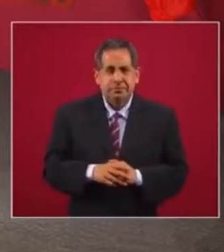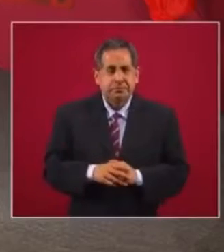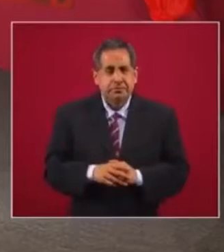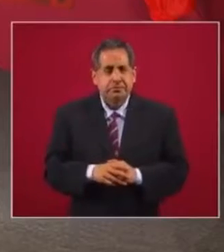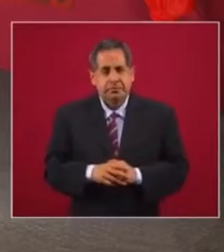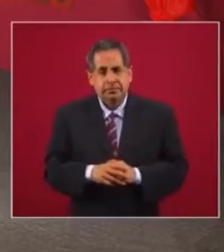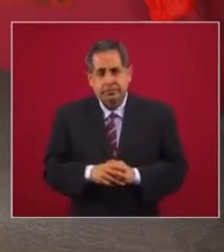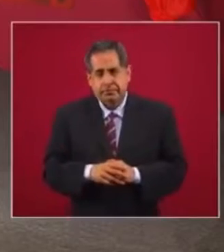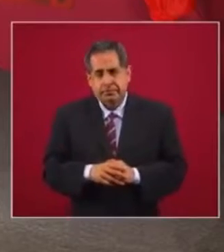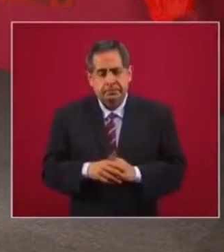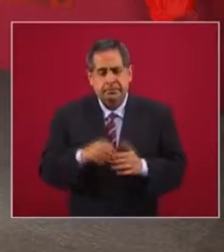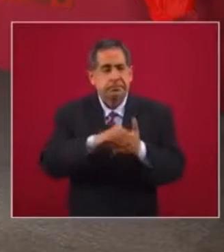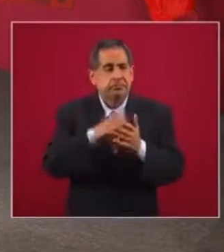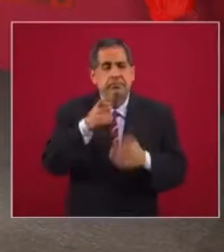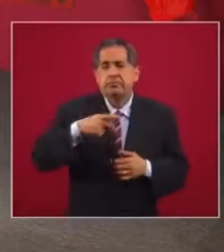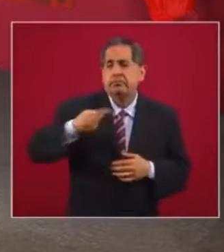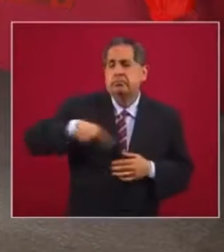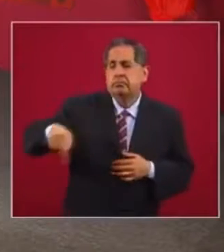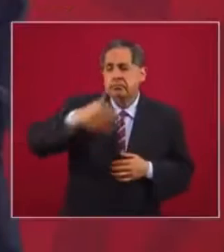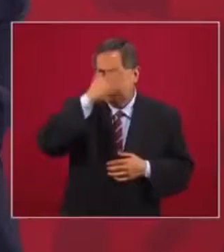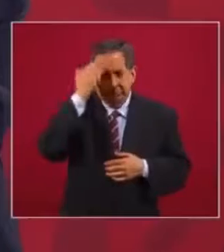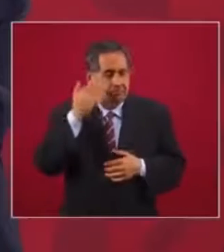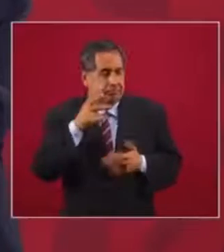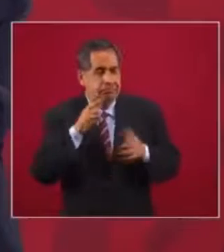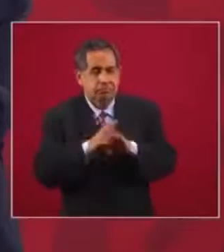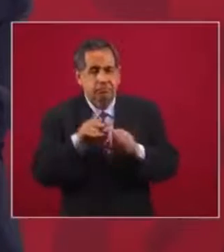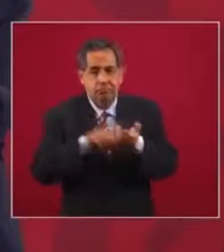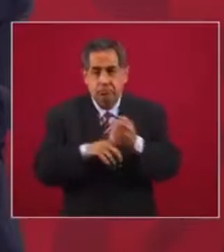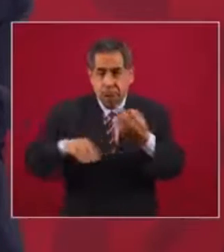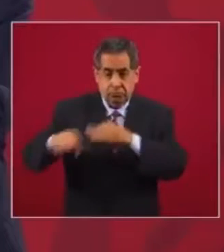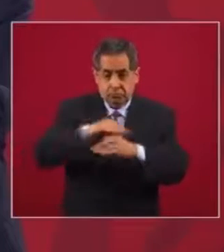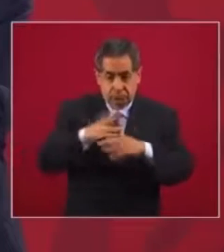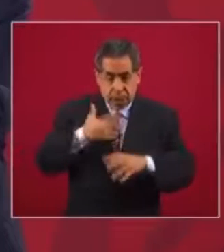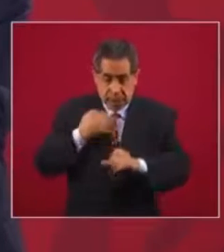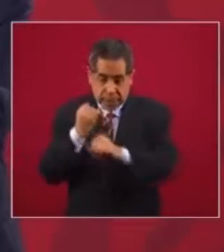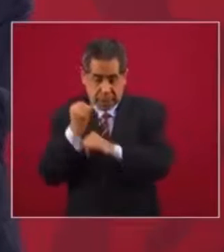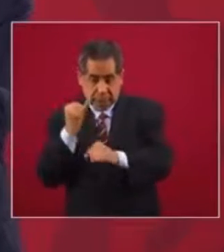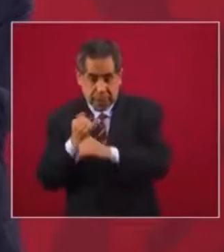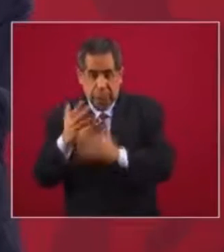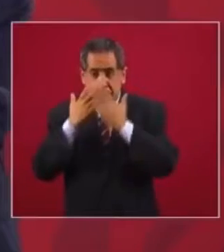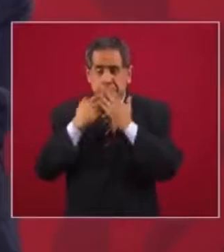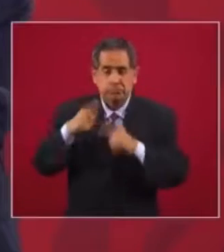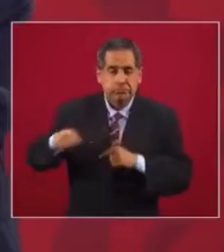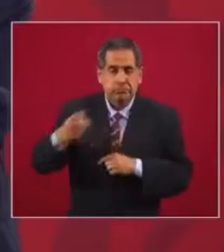se entera, porque no todos tienen acceso al Internet.